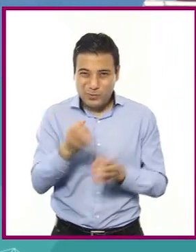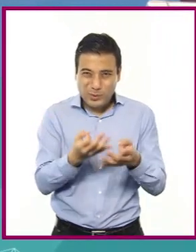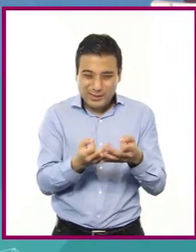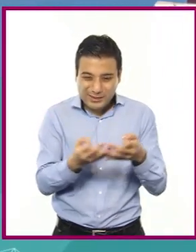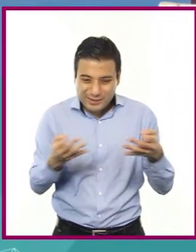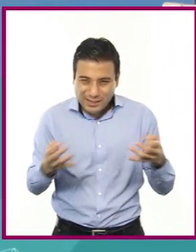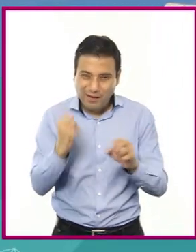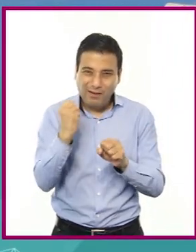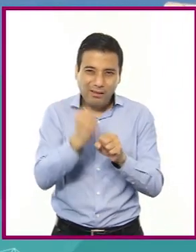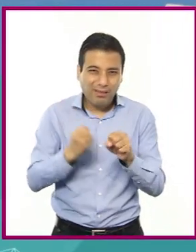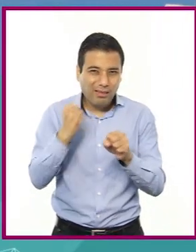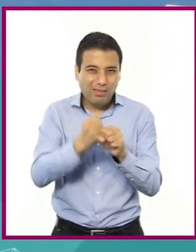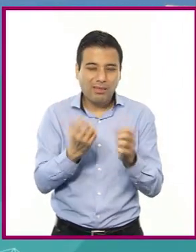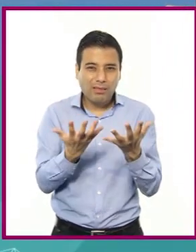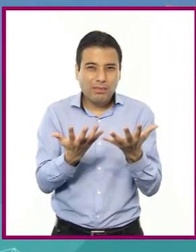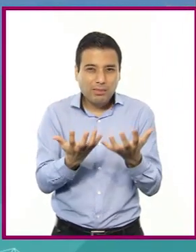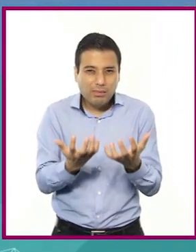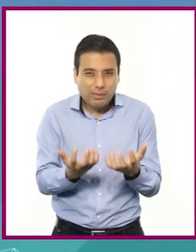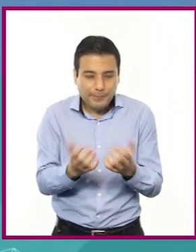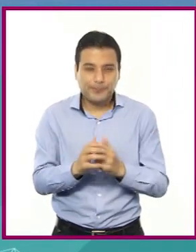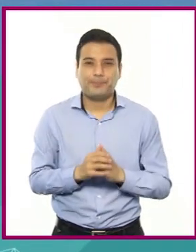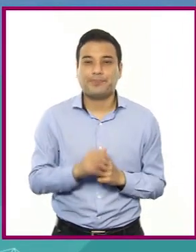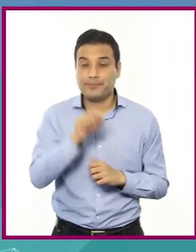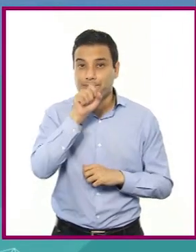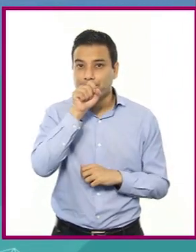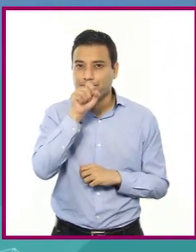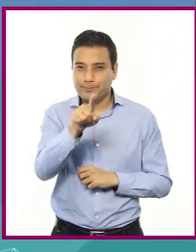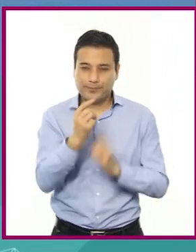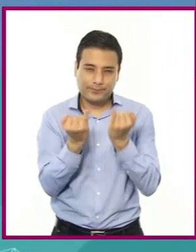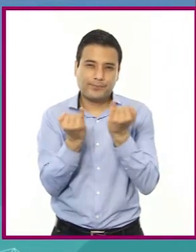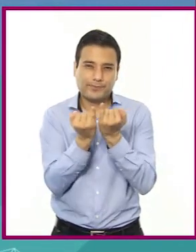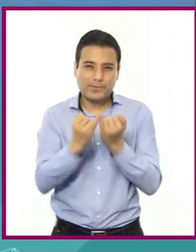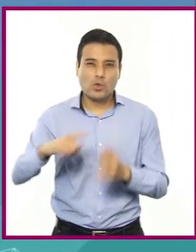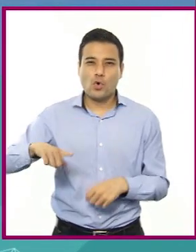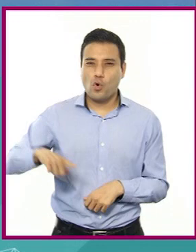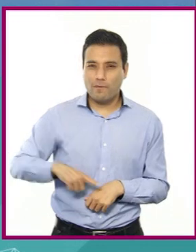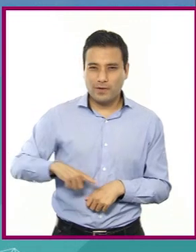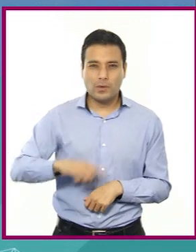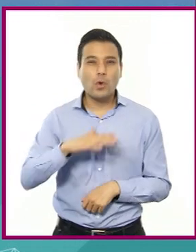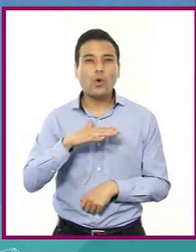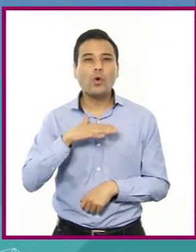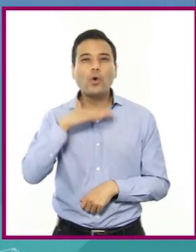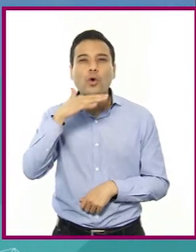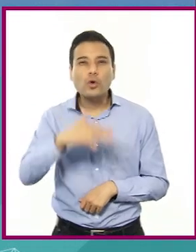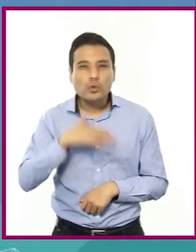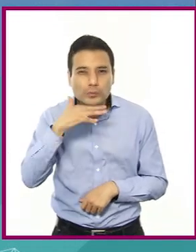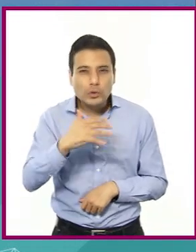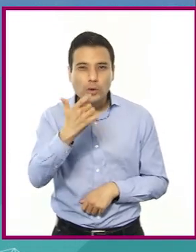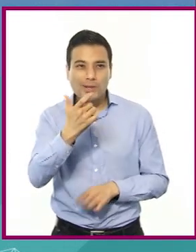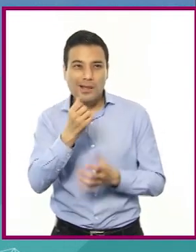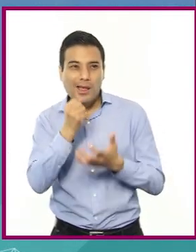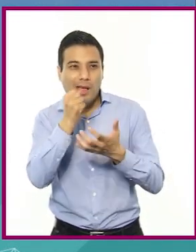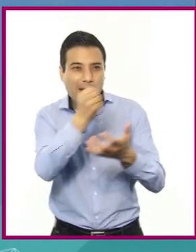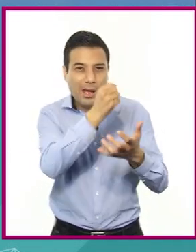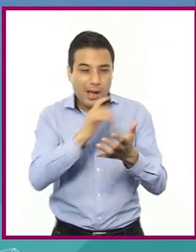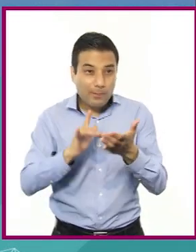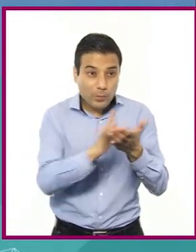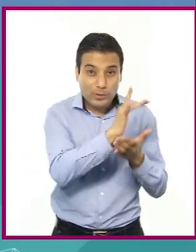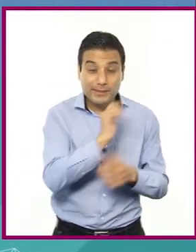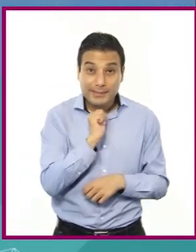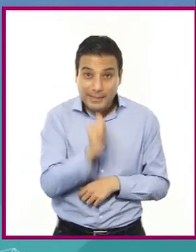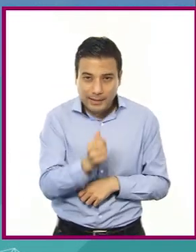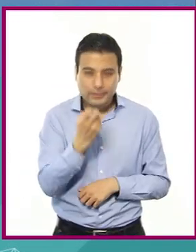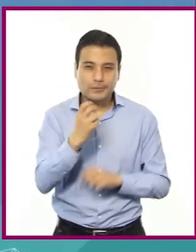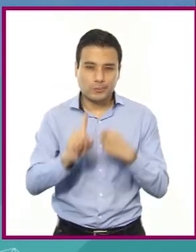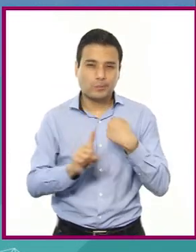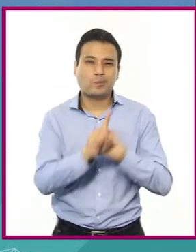lado, la desigualdad en los apoyos y la corrupción tuvieron como consecuencia el declive de la propiedad